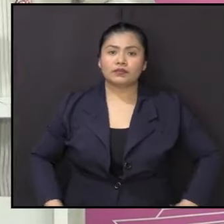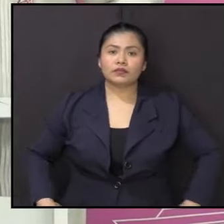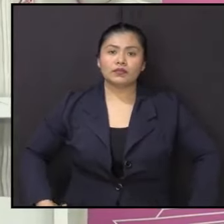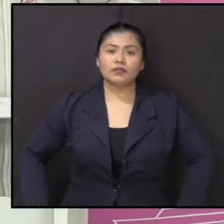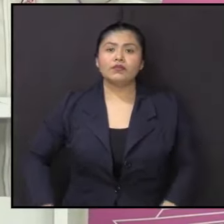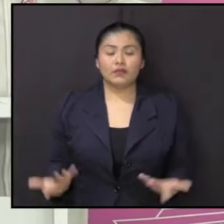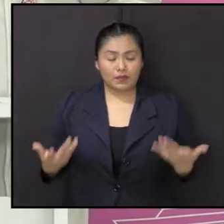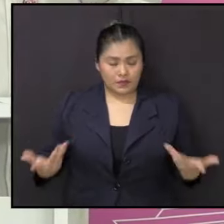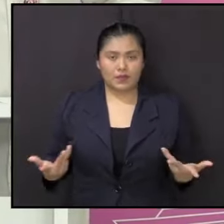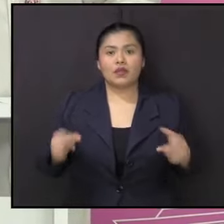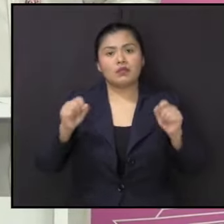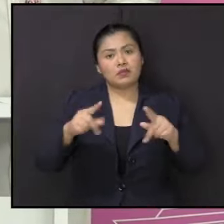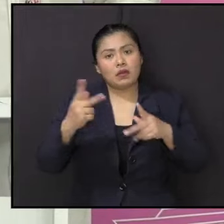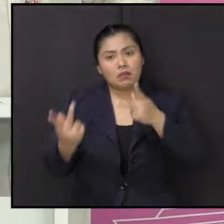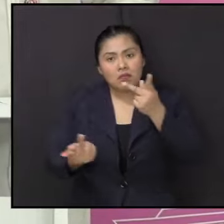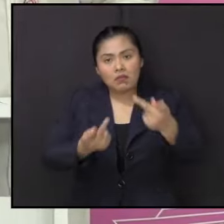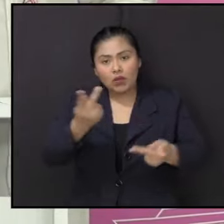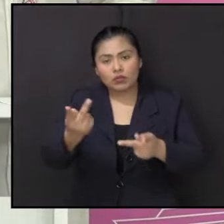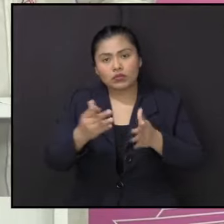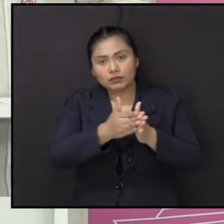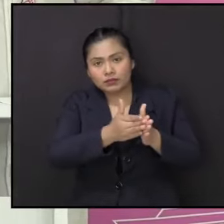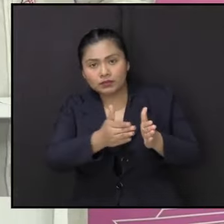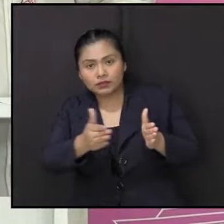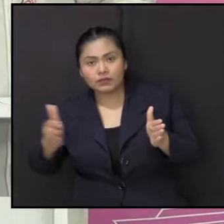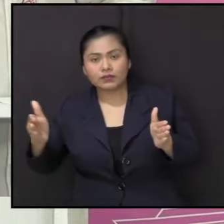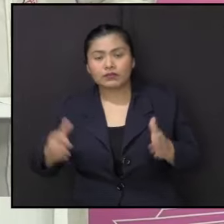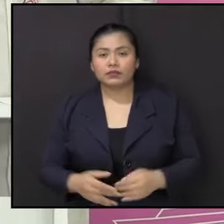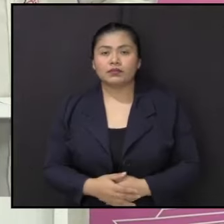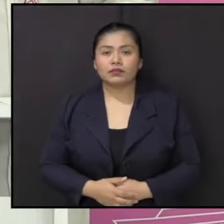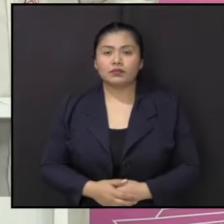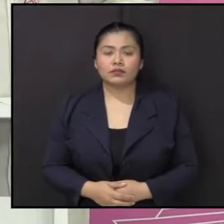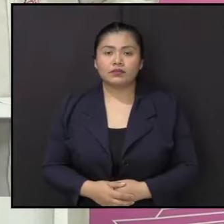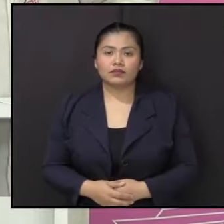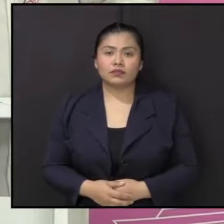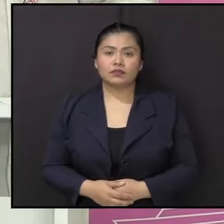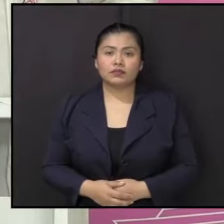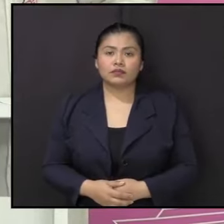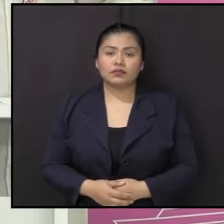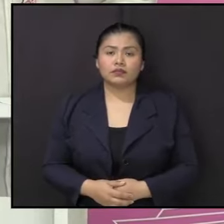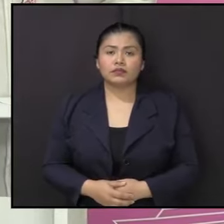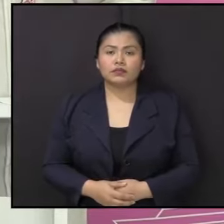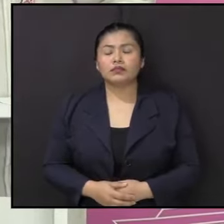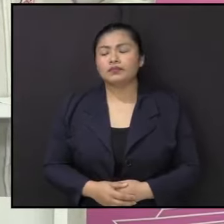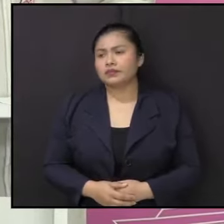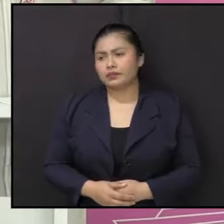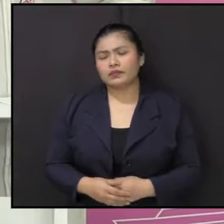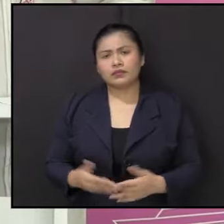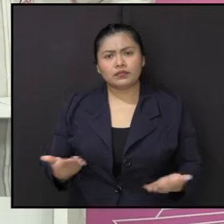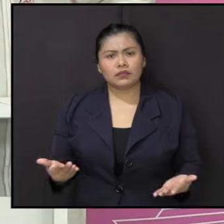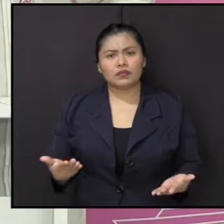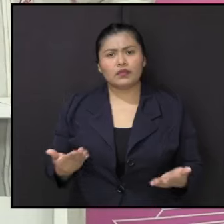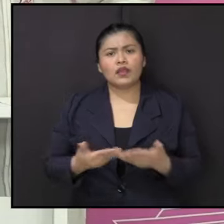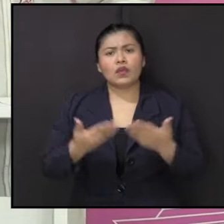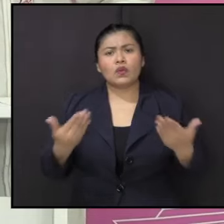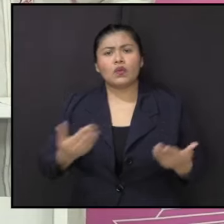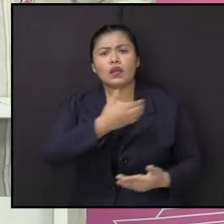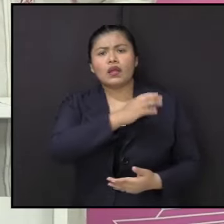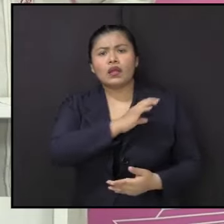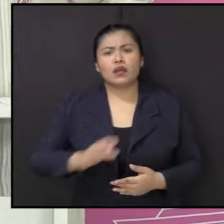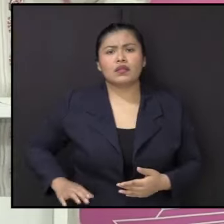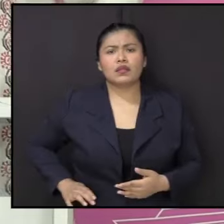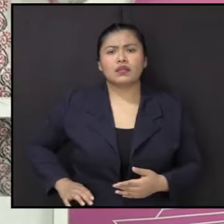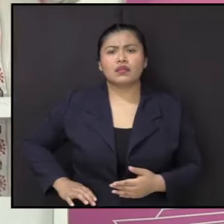de seguimiento. Conforme a lo que se planteó en un principio, usted, pasamos con la candidata de